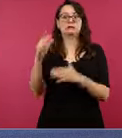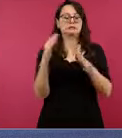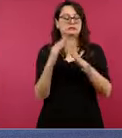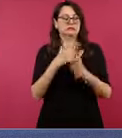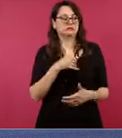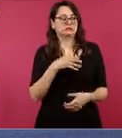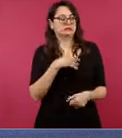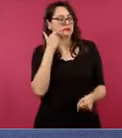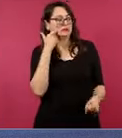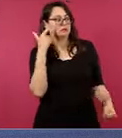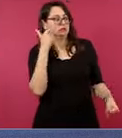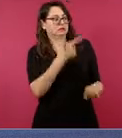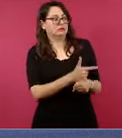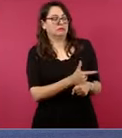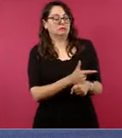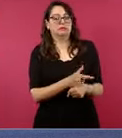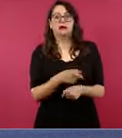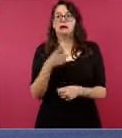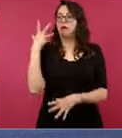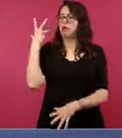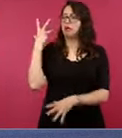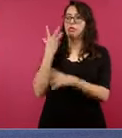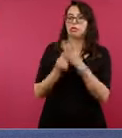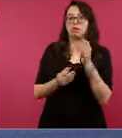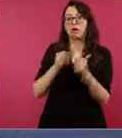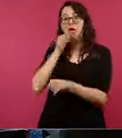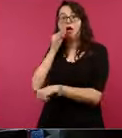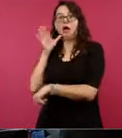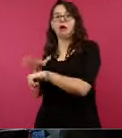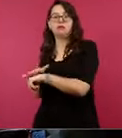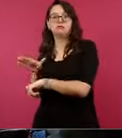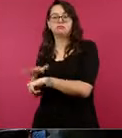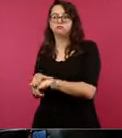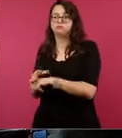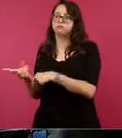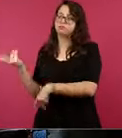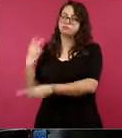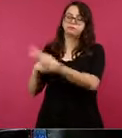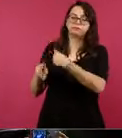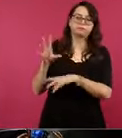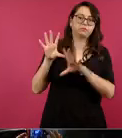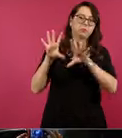como resultado la detención de los hoy sentenciados. Adelante. Tenemos